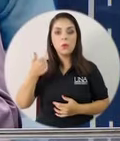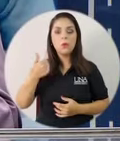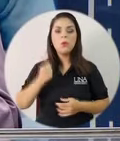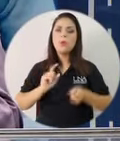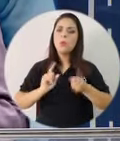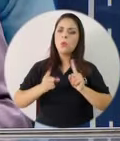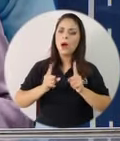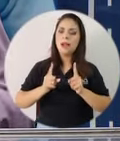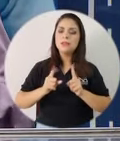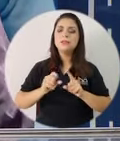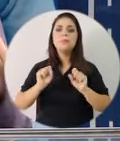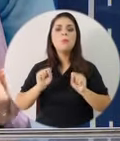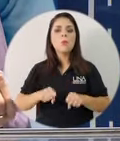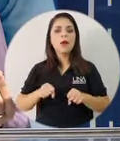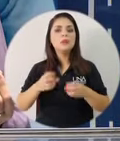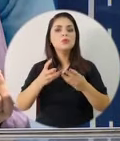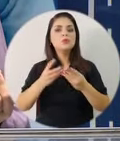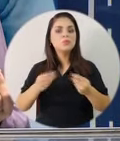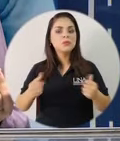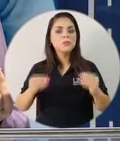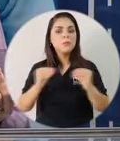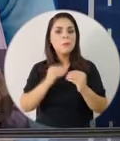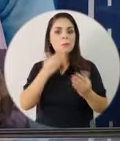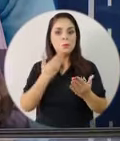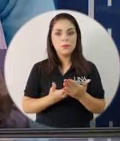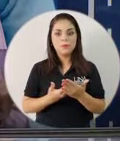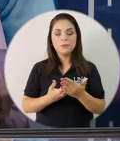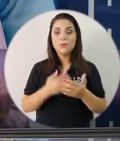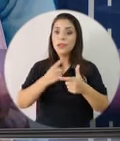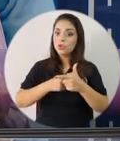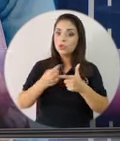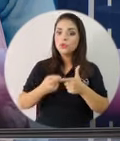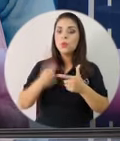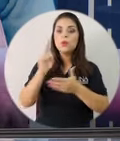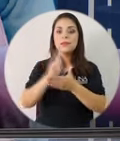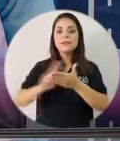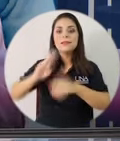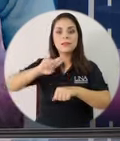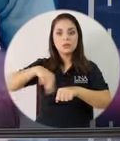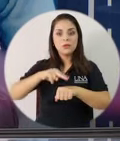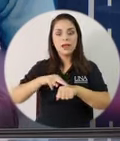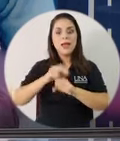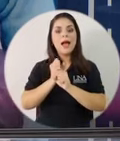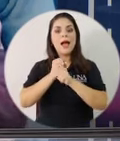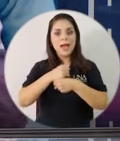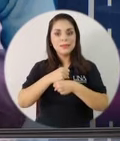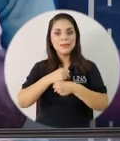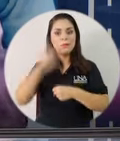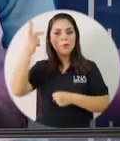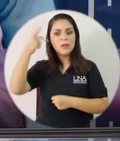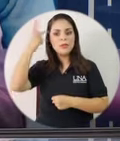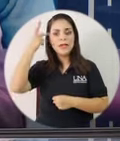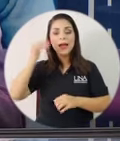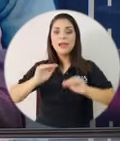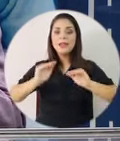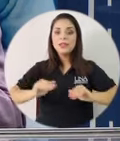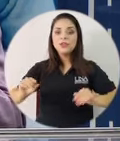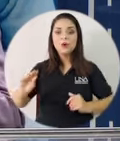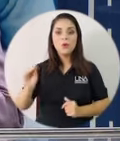mejor el problema, ¿cuáles pueden ser las soluciones más oportunas? Entonces, la Universidad Nacional, al crear su política de niñez